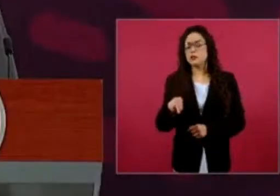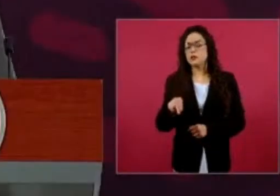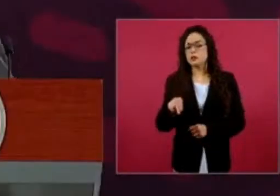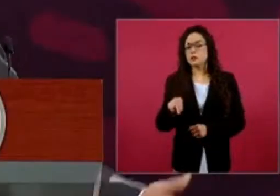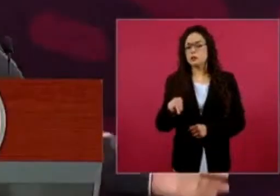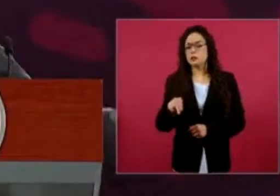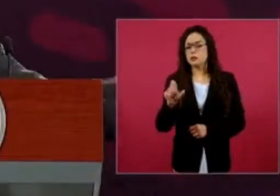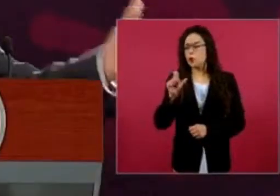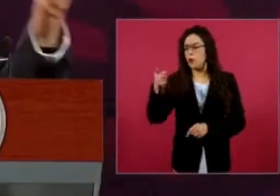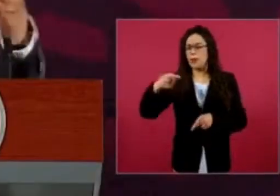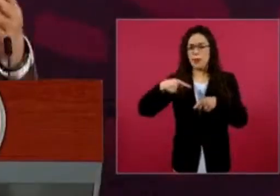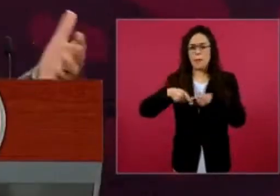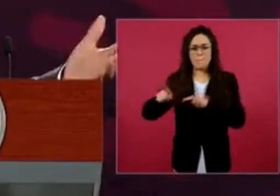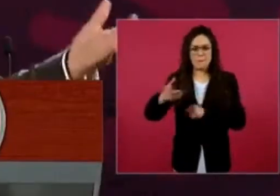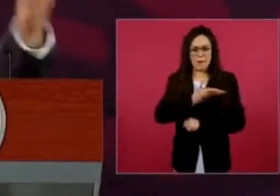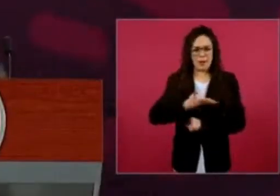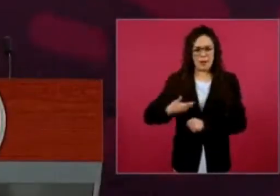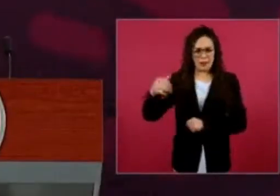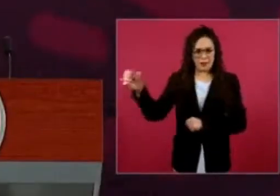En este gobierno